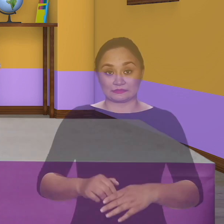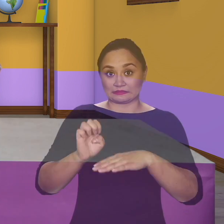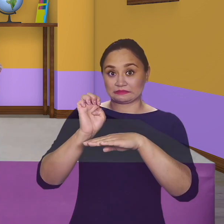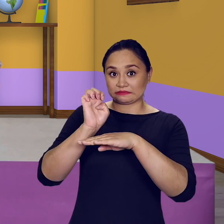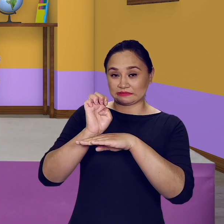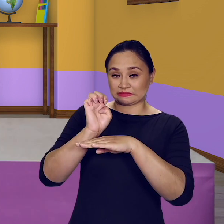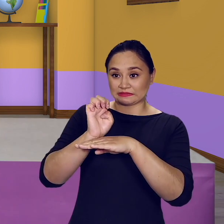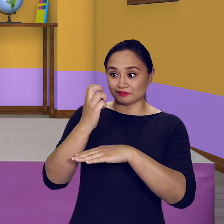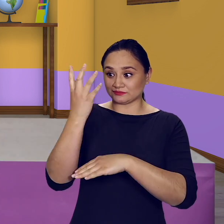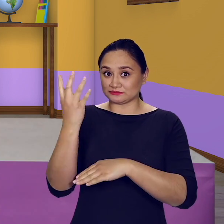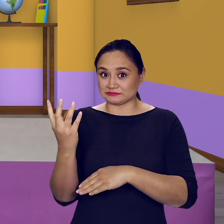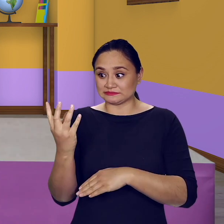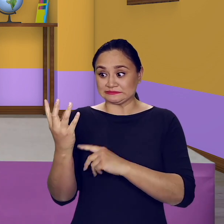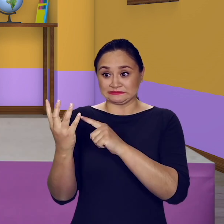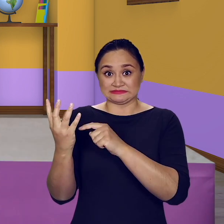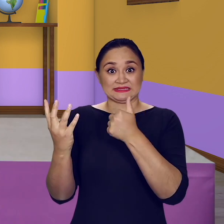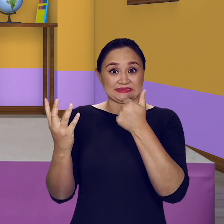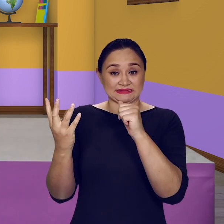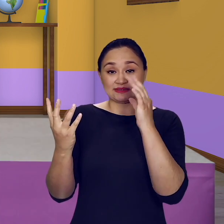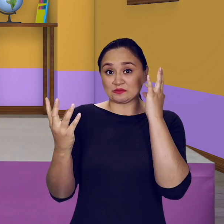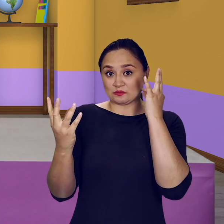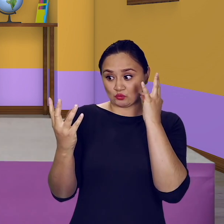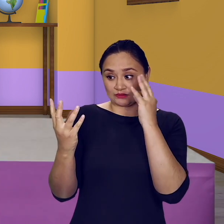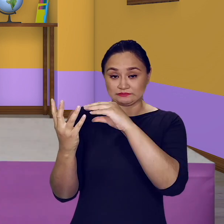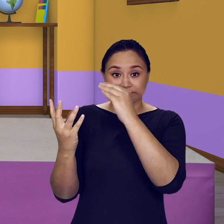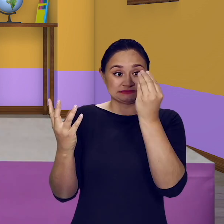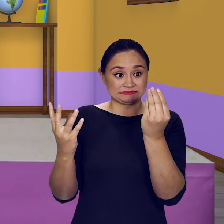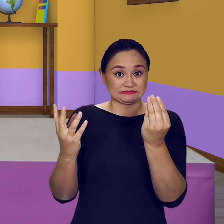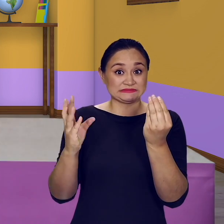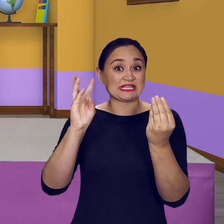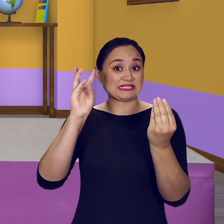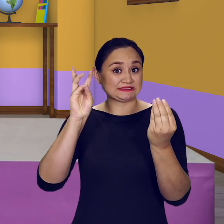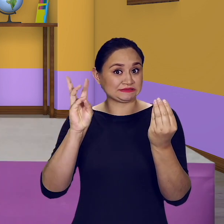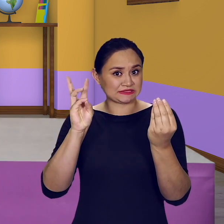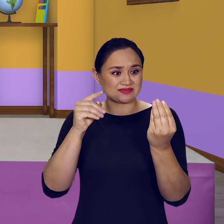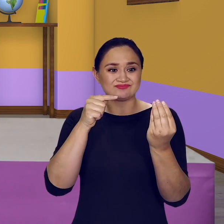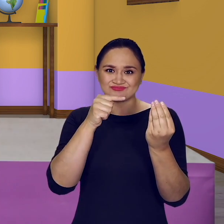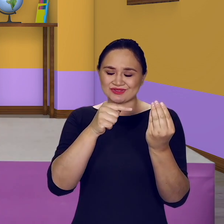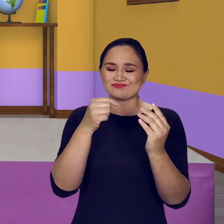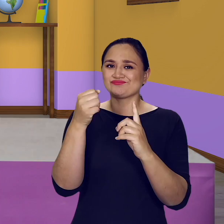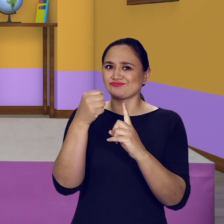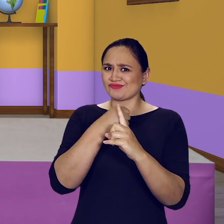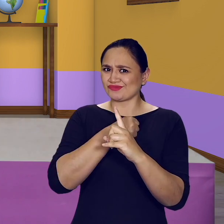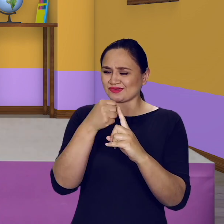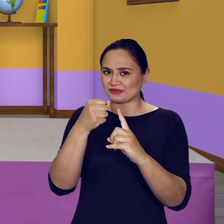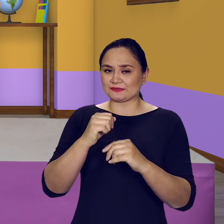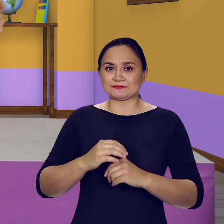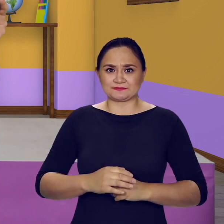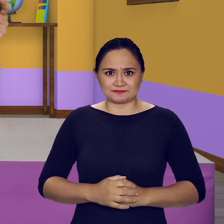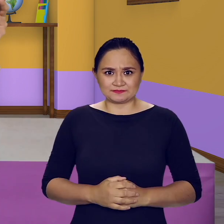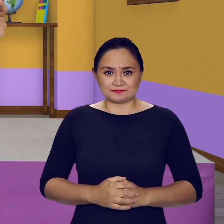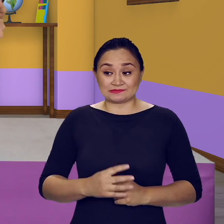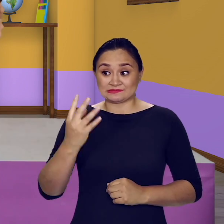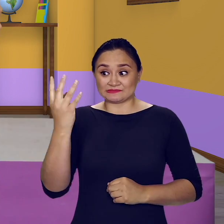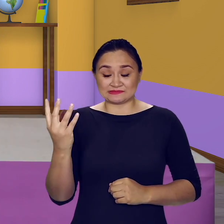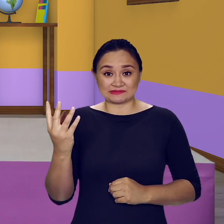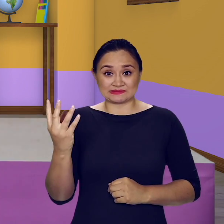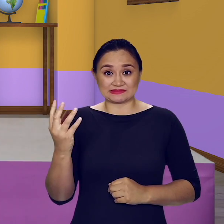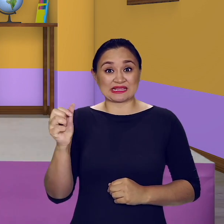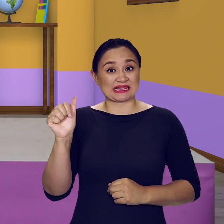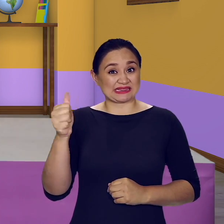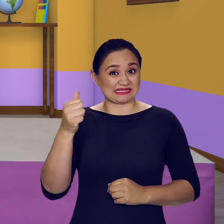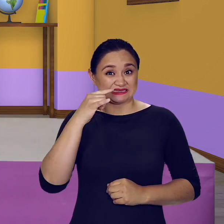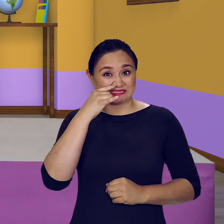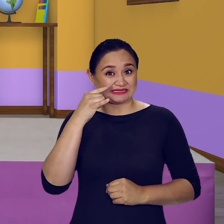En Ecuador, 6 de cada 10 mujeres han sufrido algún tipo de violencia. Y 6 de cada 10 niñas y